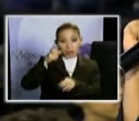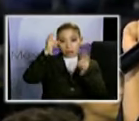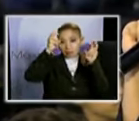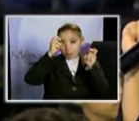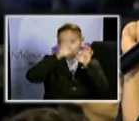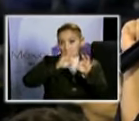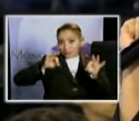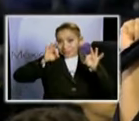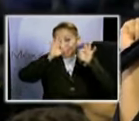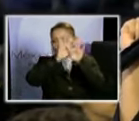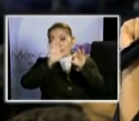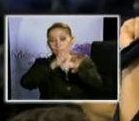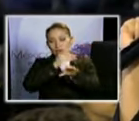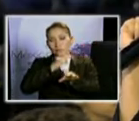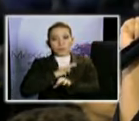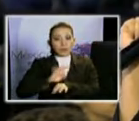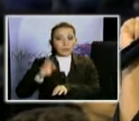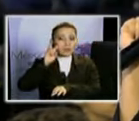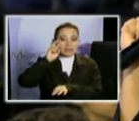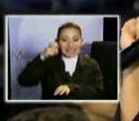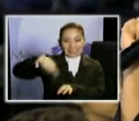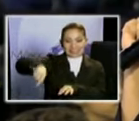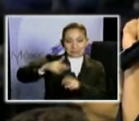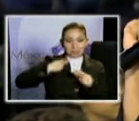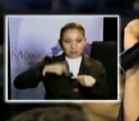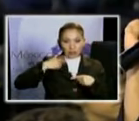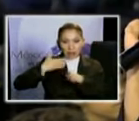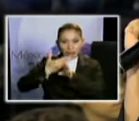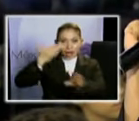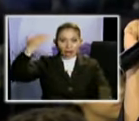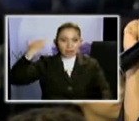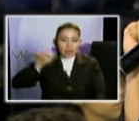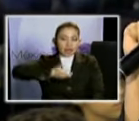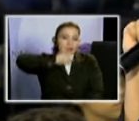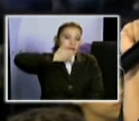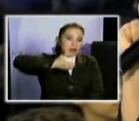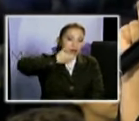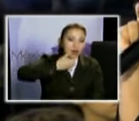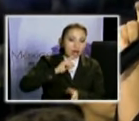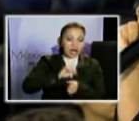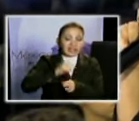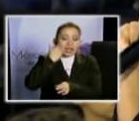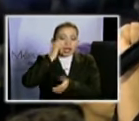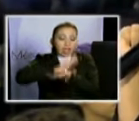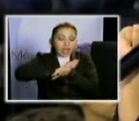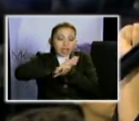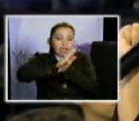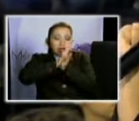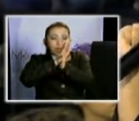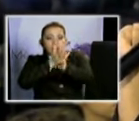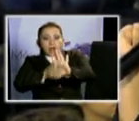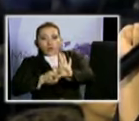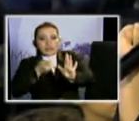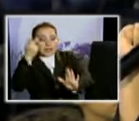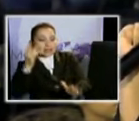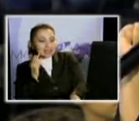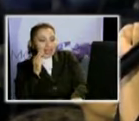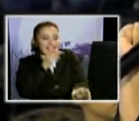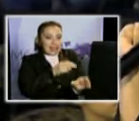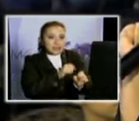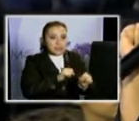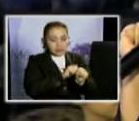es primordial, porque podemos ver que ese tipo de personas que tratan de restituirse